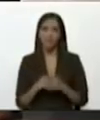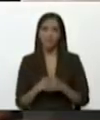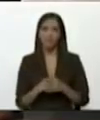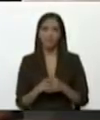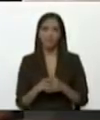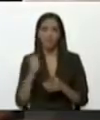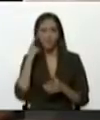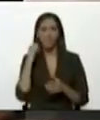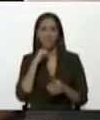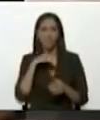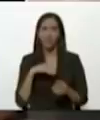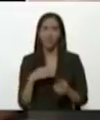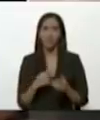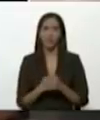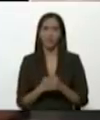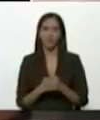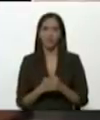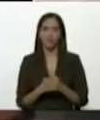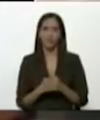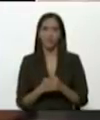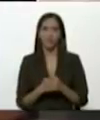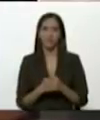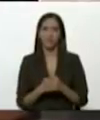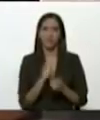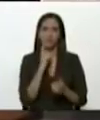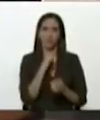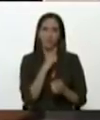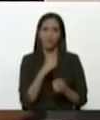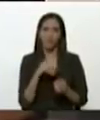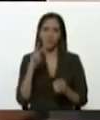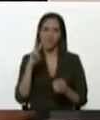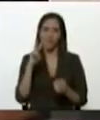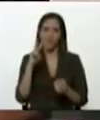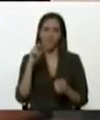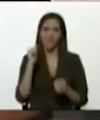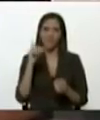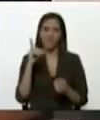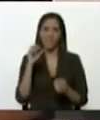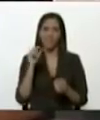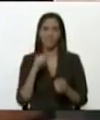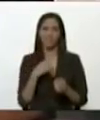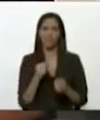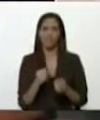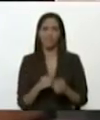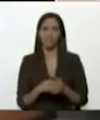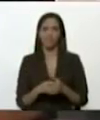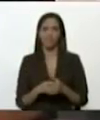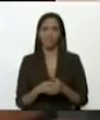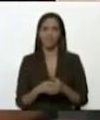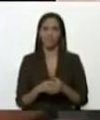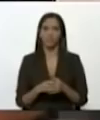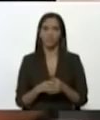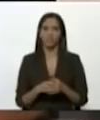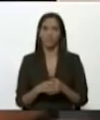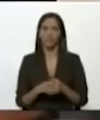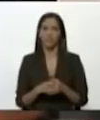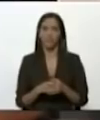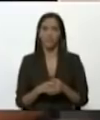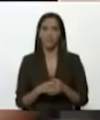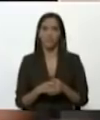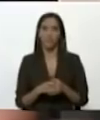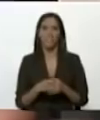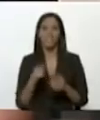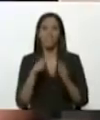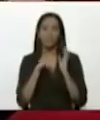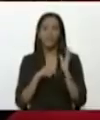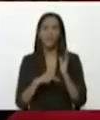que tienes una historia por ahí. ¿Con quién? ¿Cómo se llama? Valladares. No. Caso Valladares, hemos hablado más vamos adelante. A hablar, no, vamos a hablar ahorita. Este